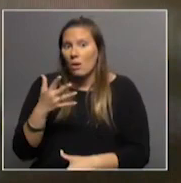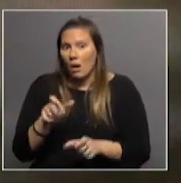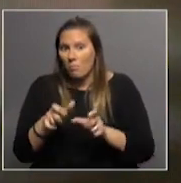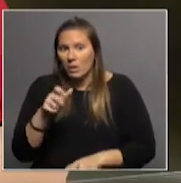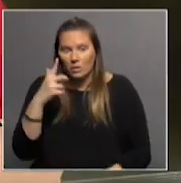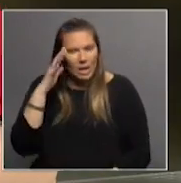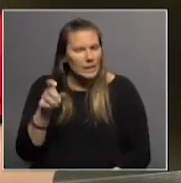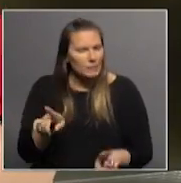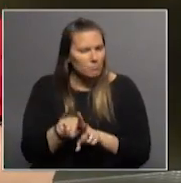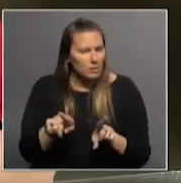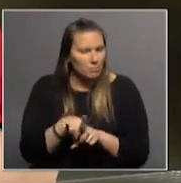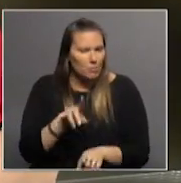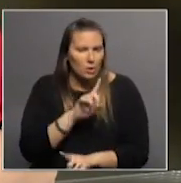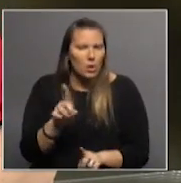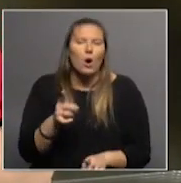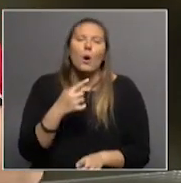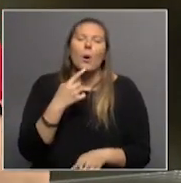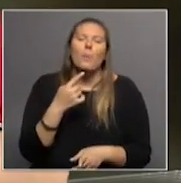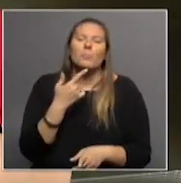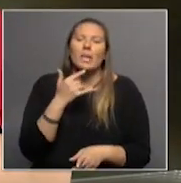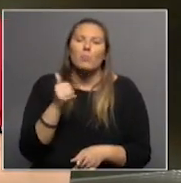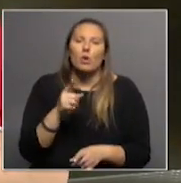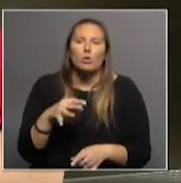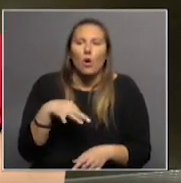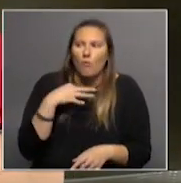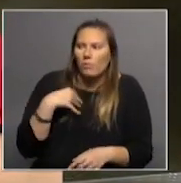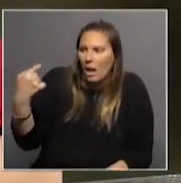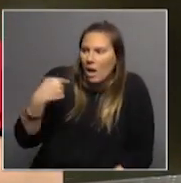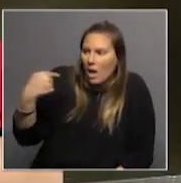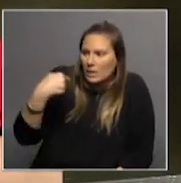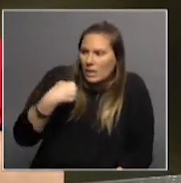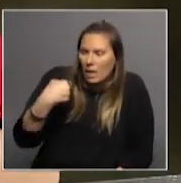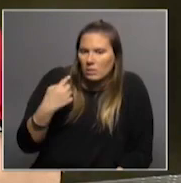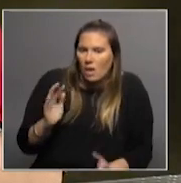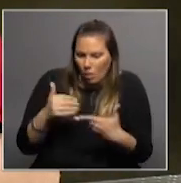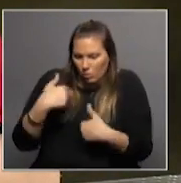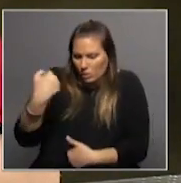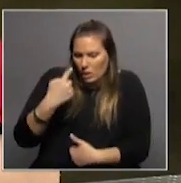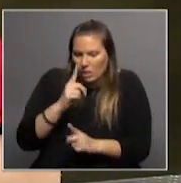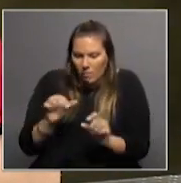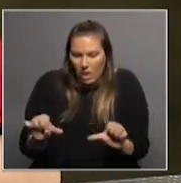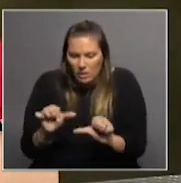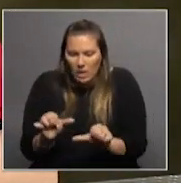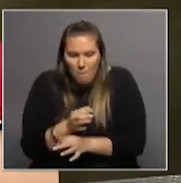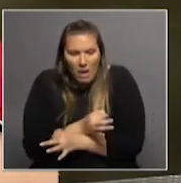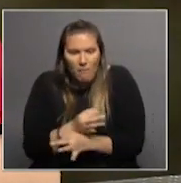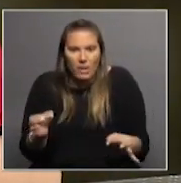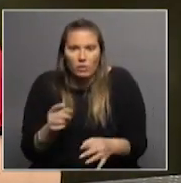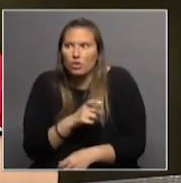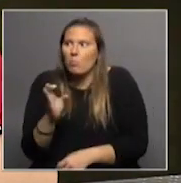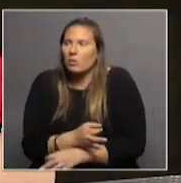lo mismo hablaba en el sentido de no vivir esa exigencia de tener que hacerlo todo como